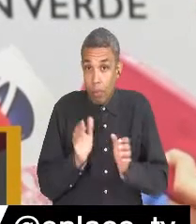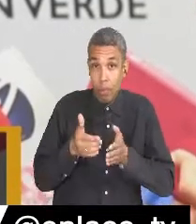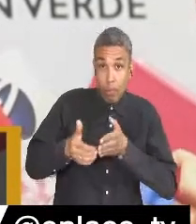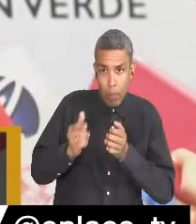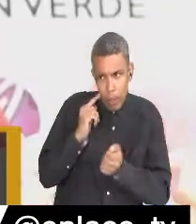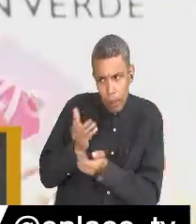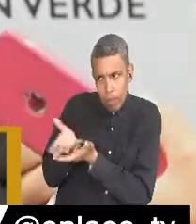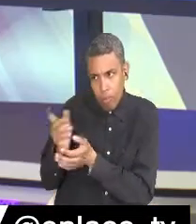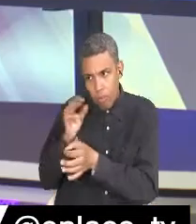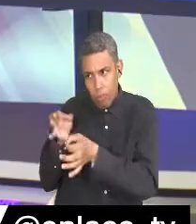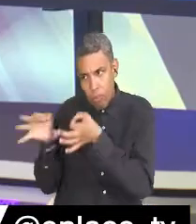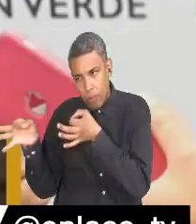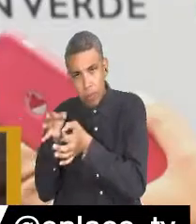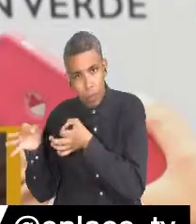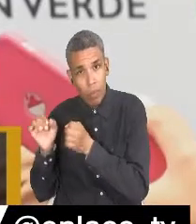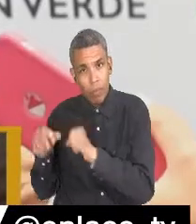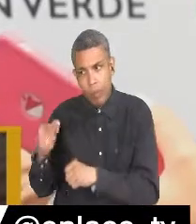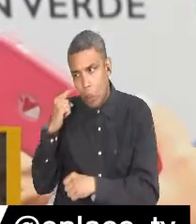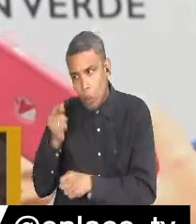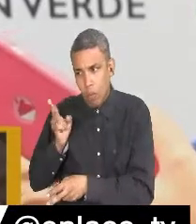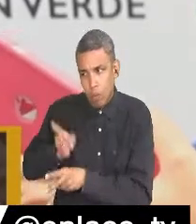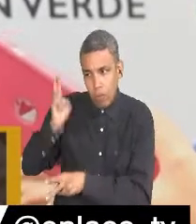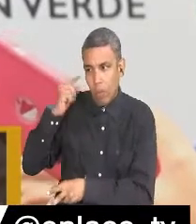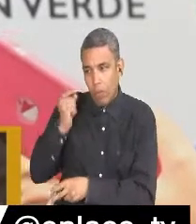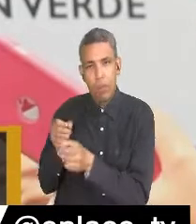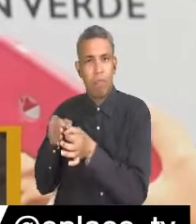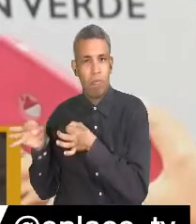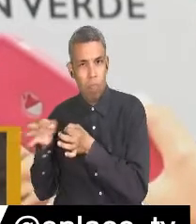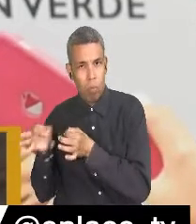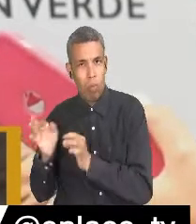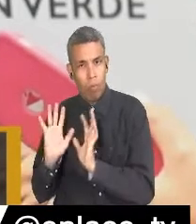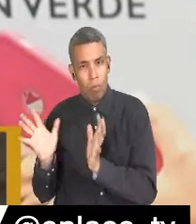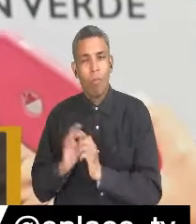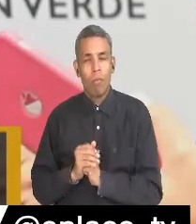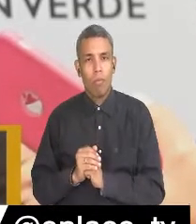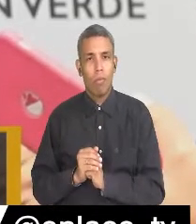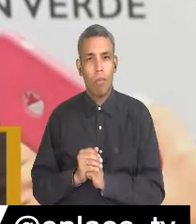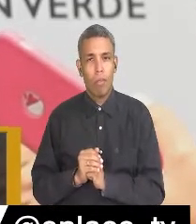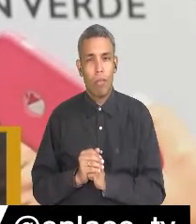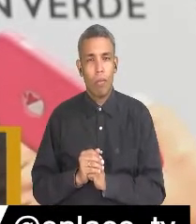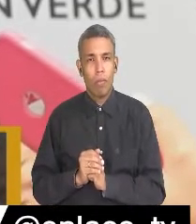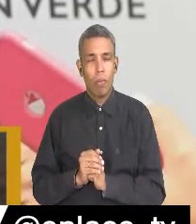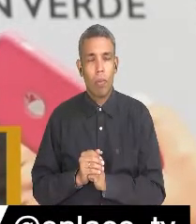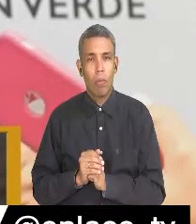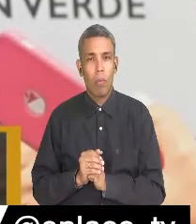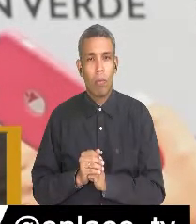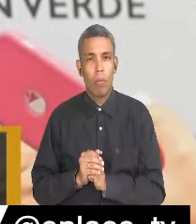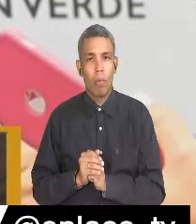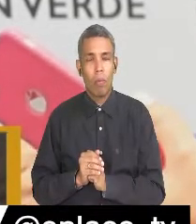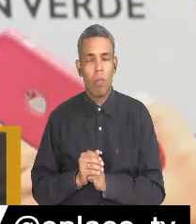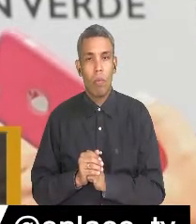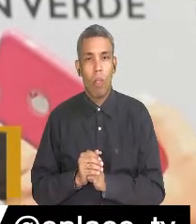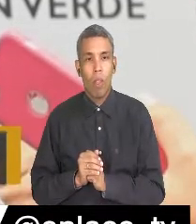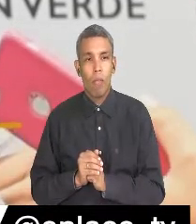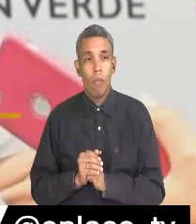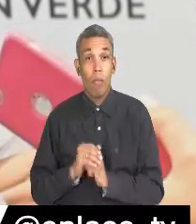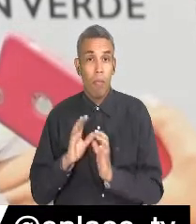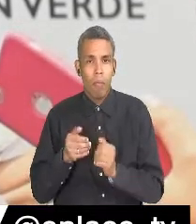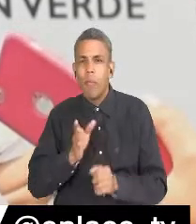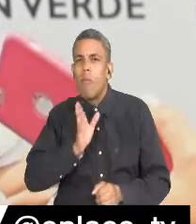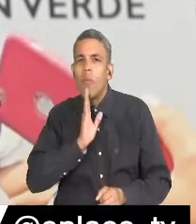en el proceso. Nosotros tenemos ya unas indagaciones al respecto, hay unas líneas comprometidas que muy seguramente nos van a llevar a